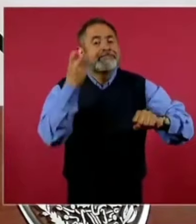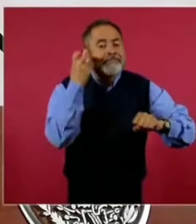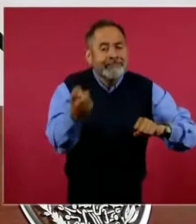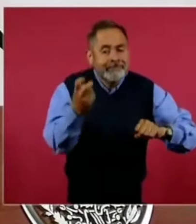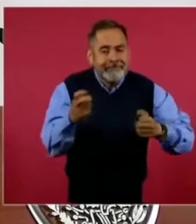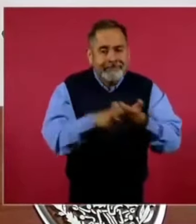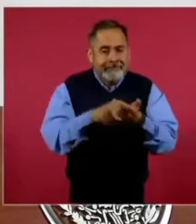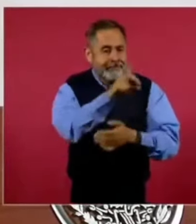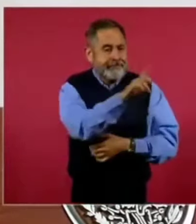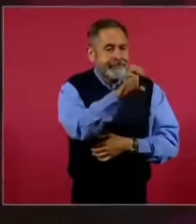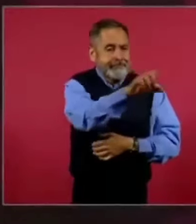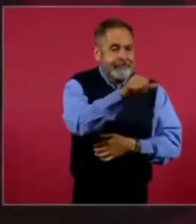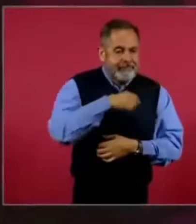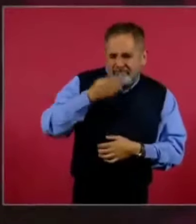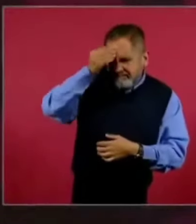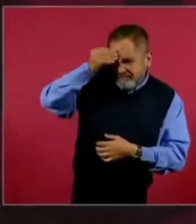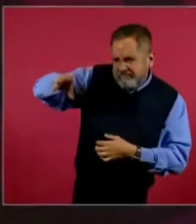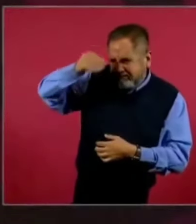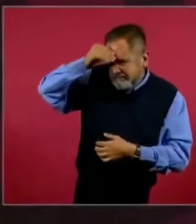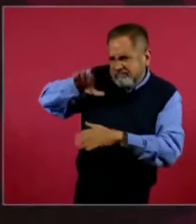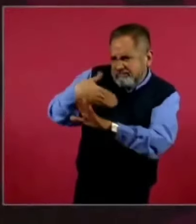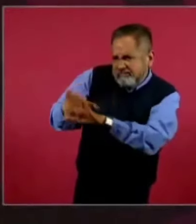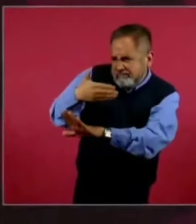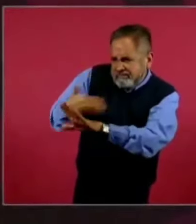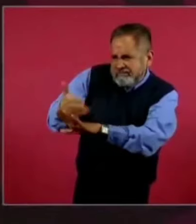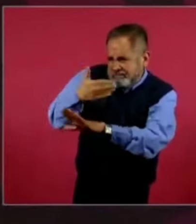pues tratan de socavar